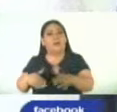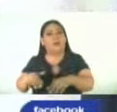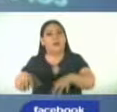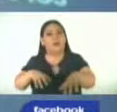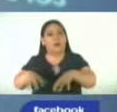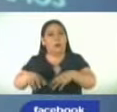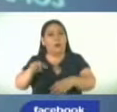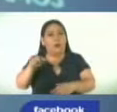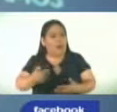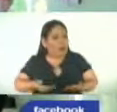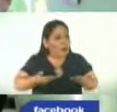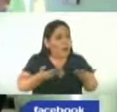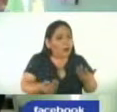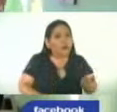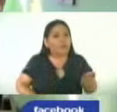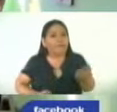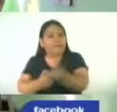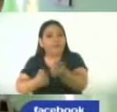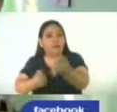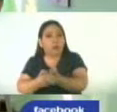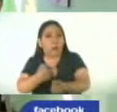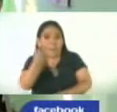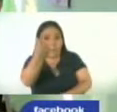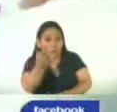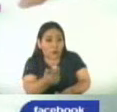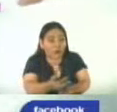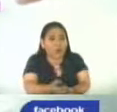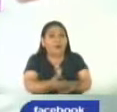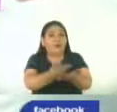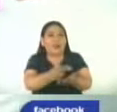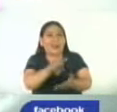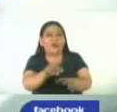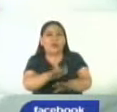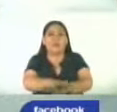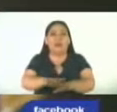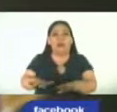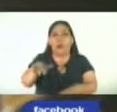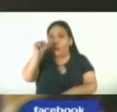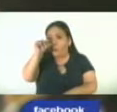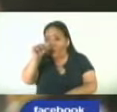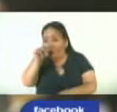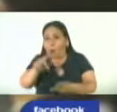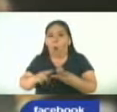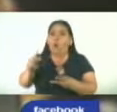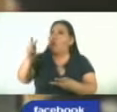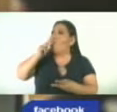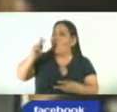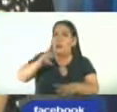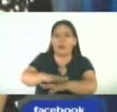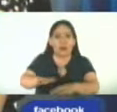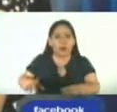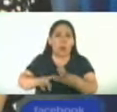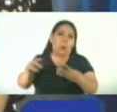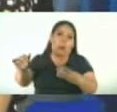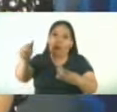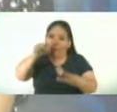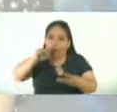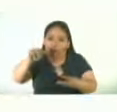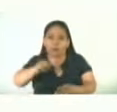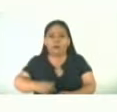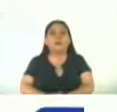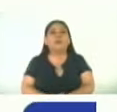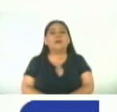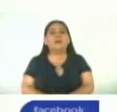donde brindan toda la atención para rehabilitar a aquellas personas que buscan dejar las drogas, el tabaco, el alcohol o